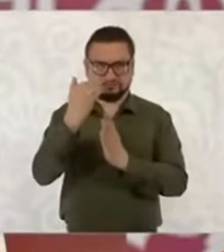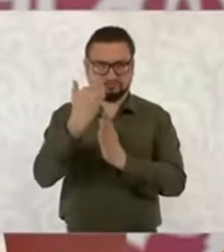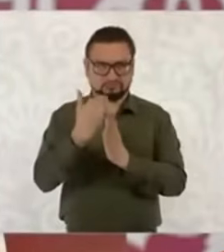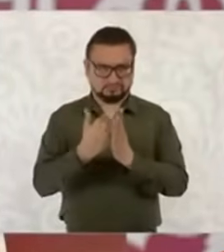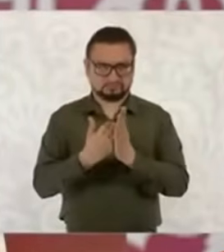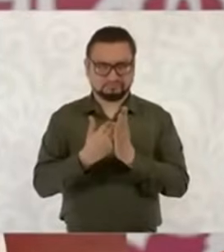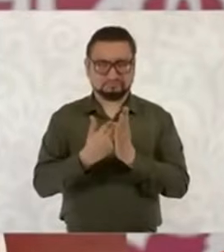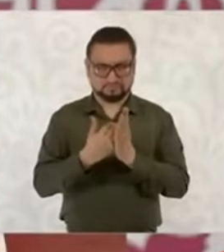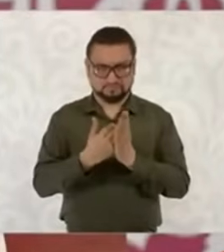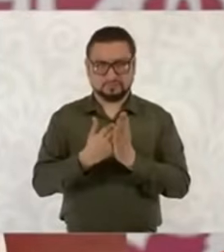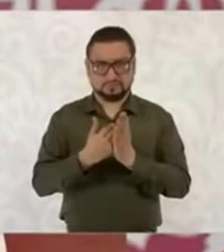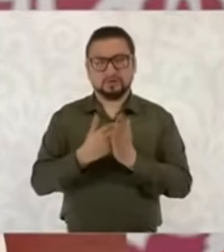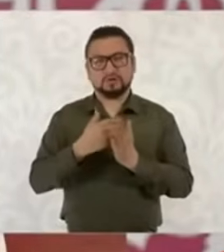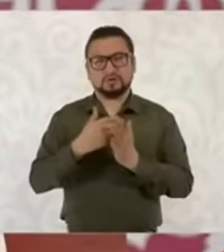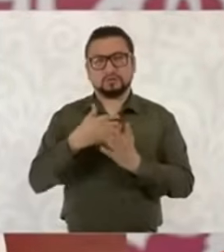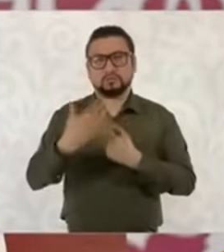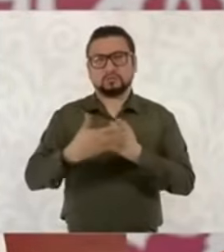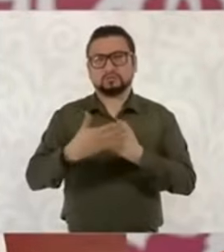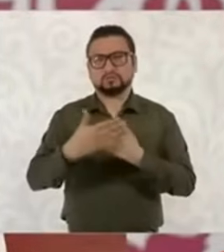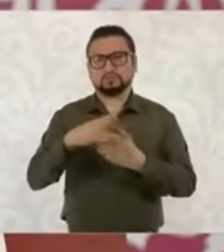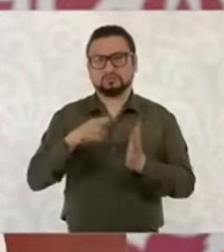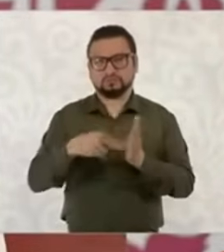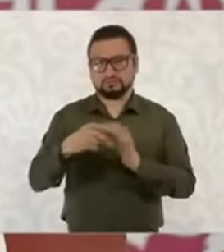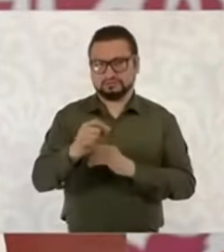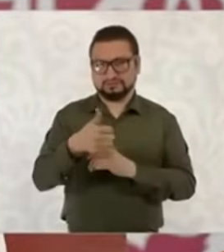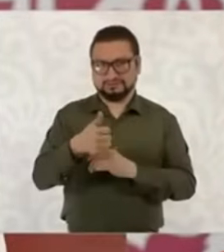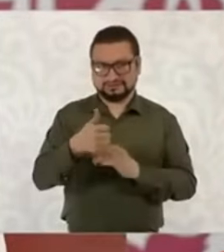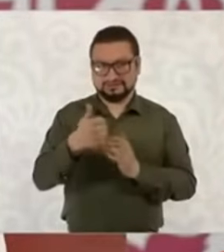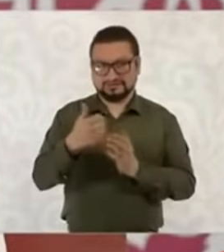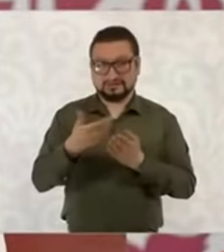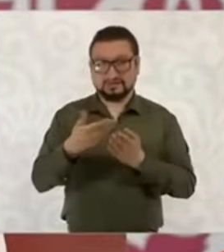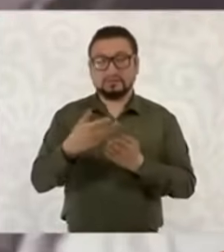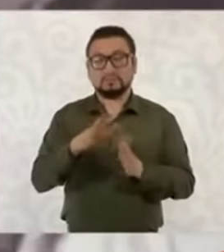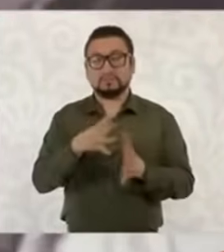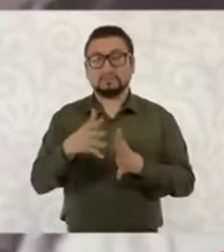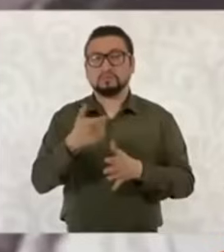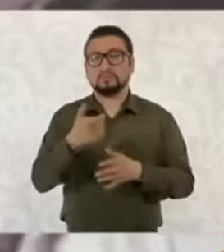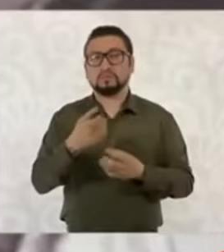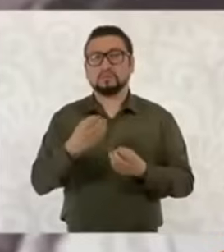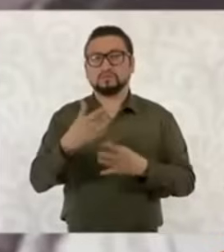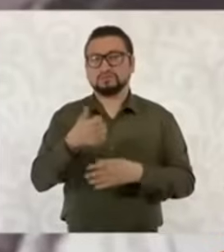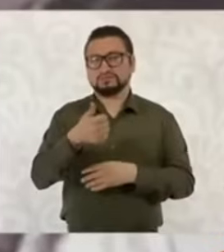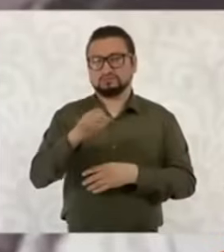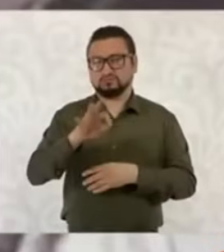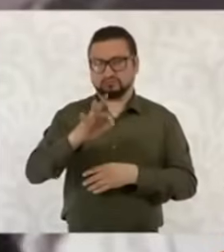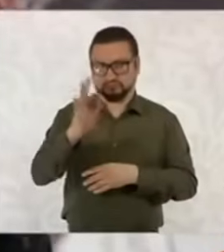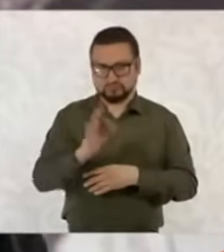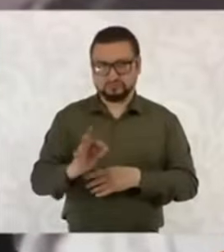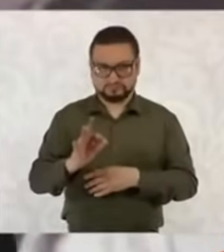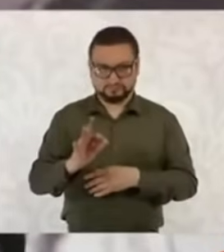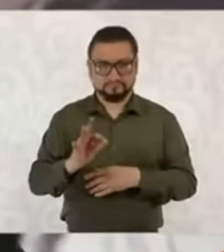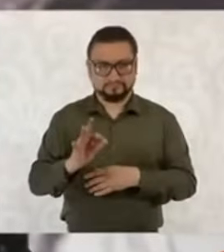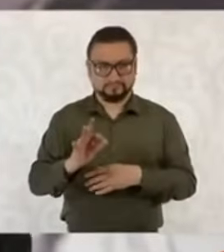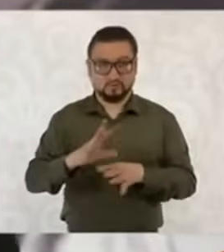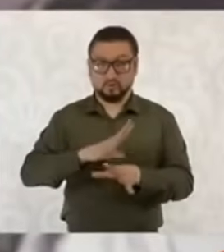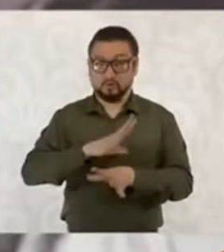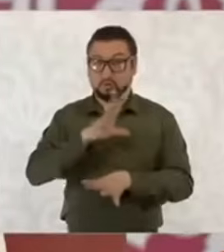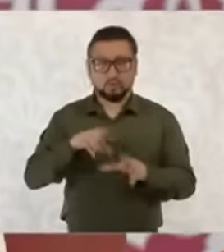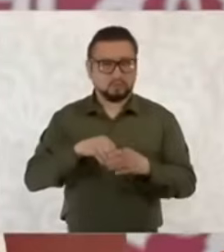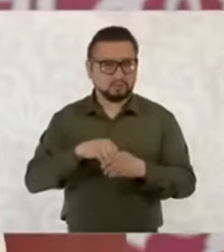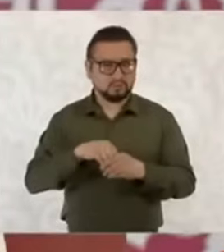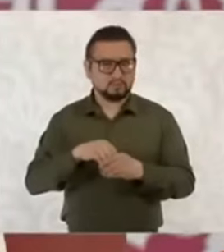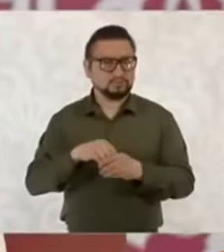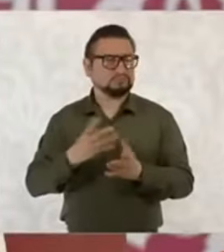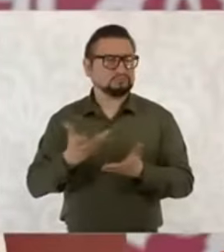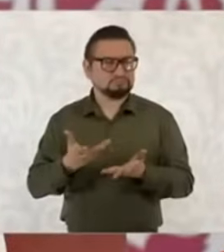una proyección de cierre para el 2026 de una tasa de referencia cercana al 6%, y todo esto se da